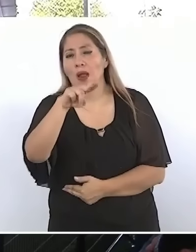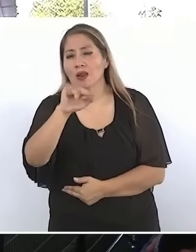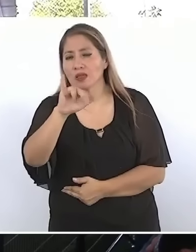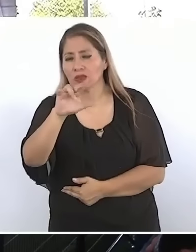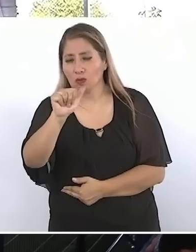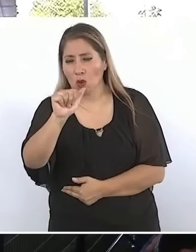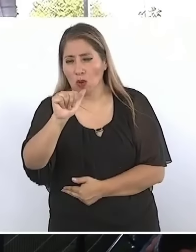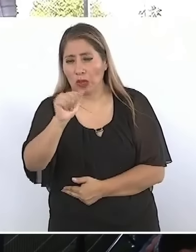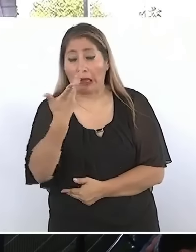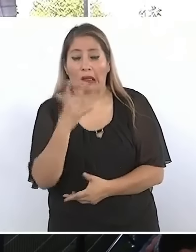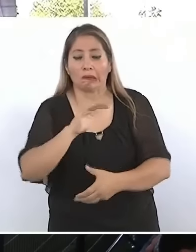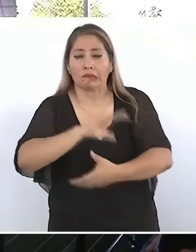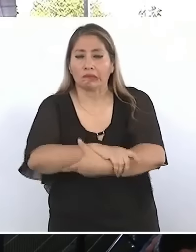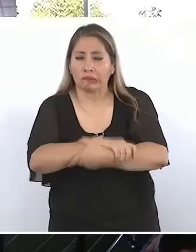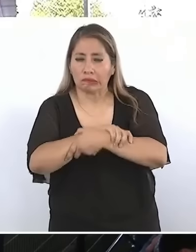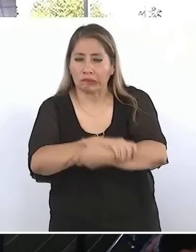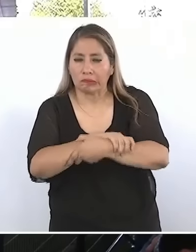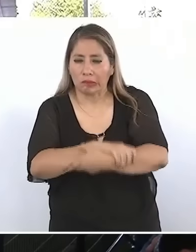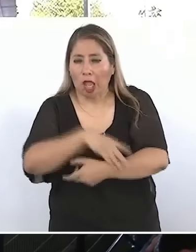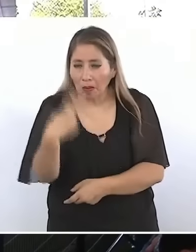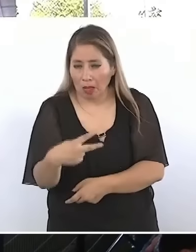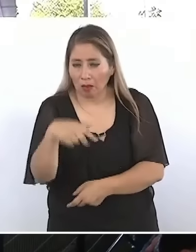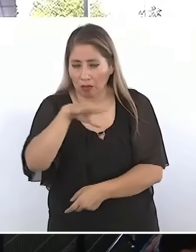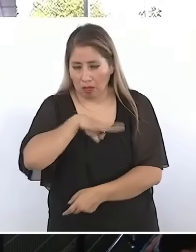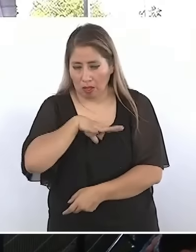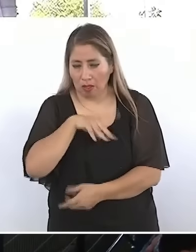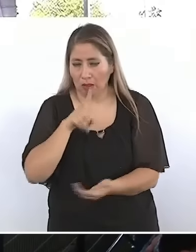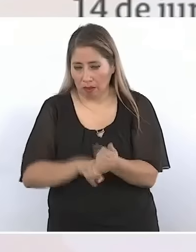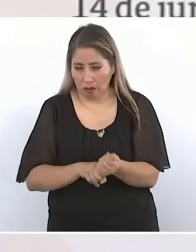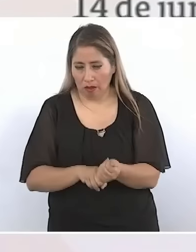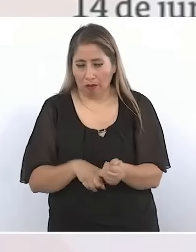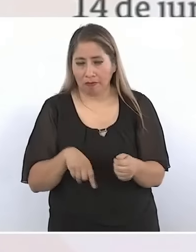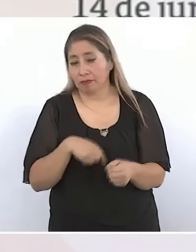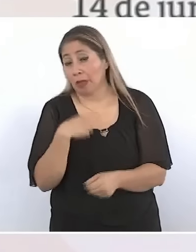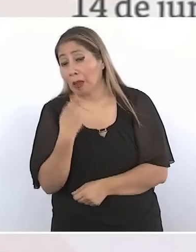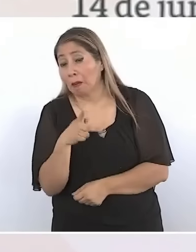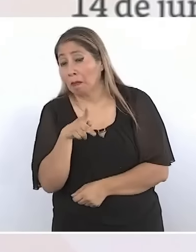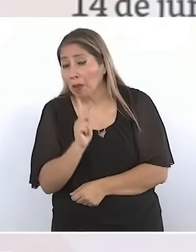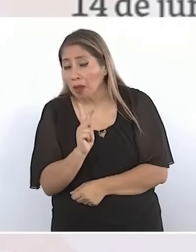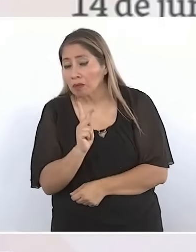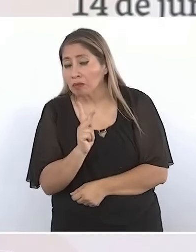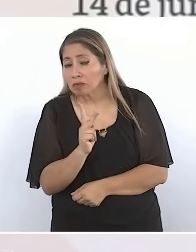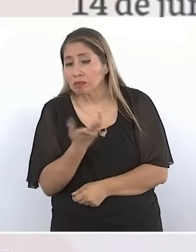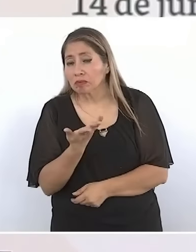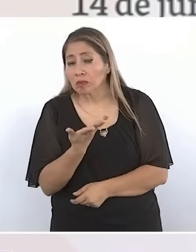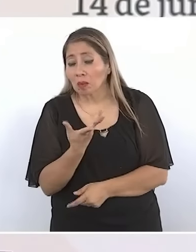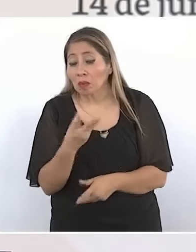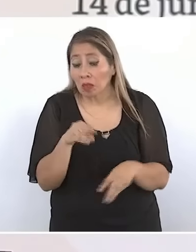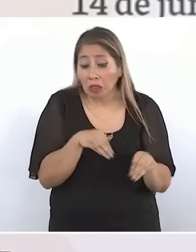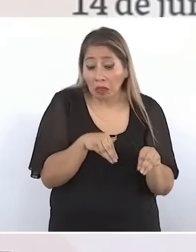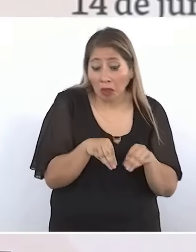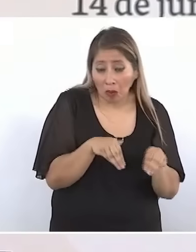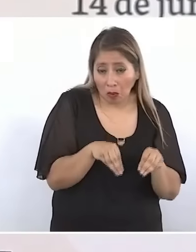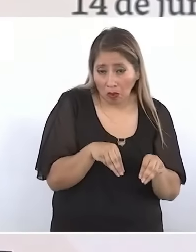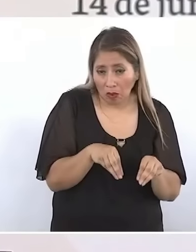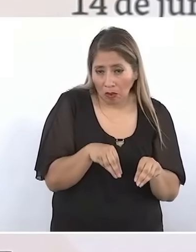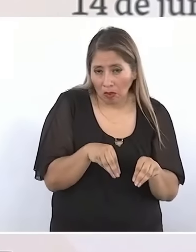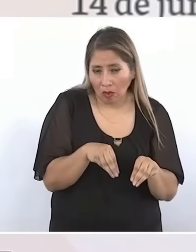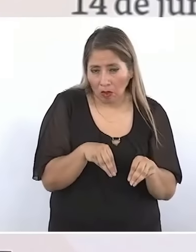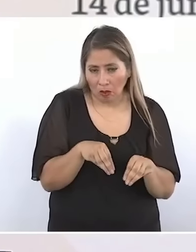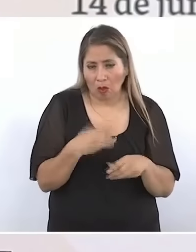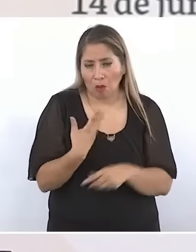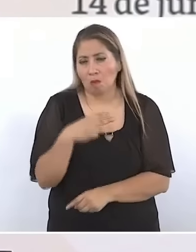como mexicanos y como mexicanas, pero también que son principios del movimiento con el cual